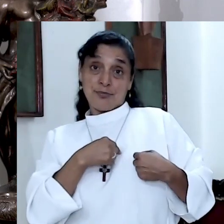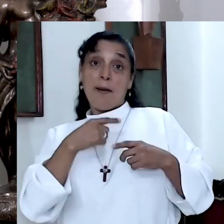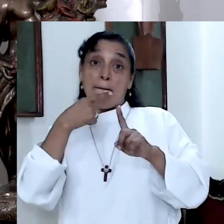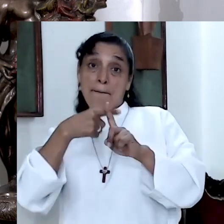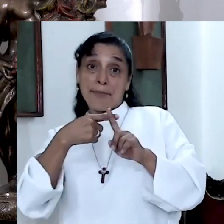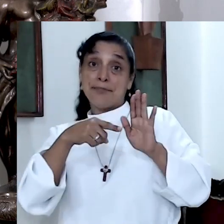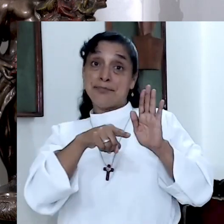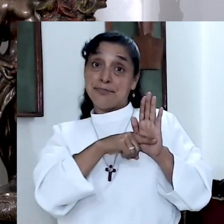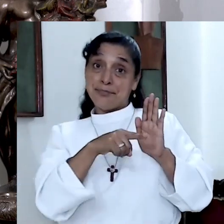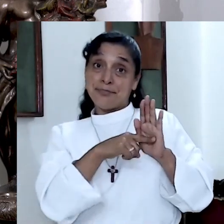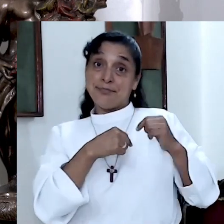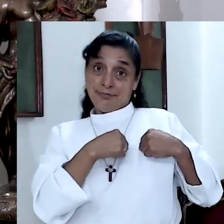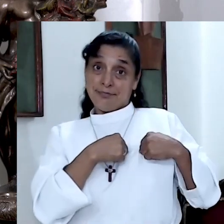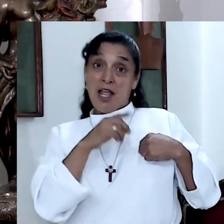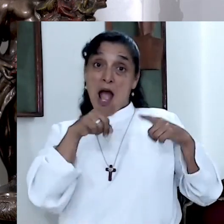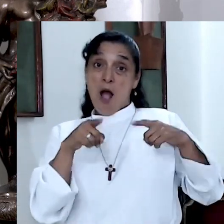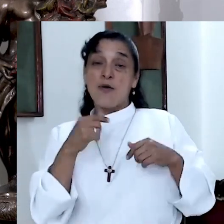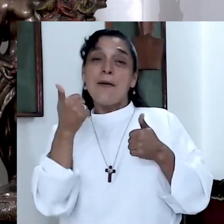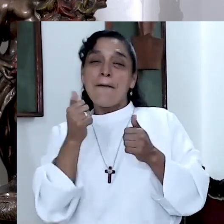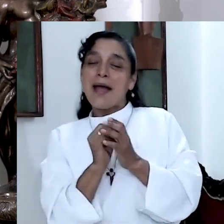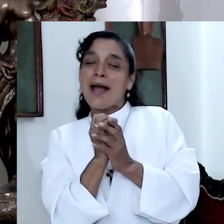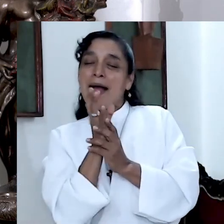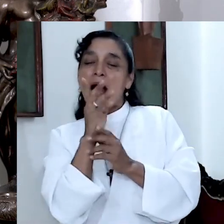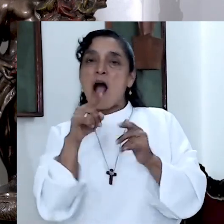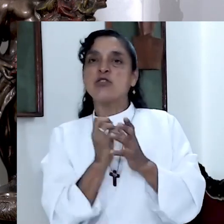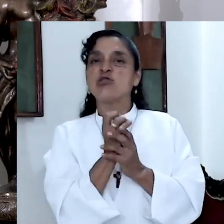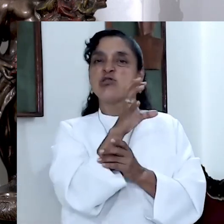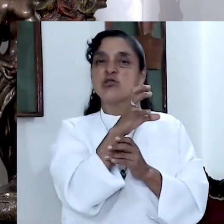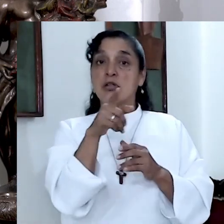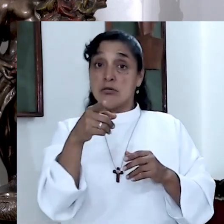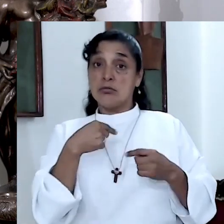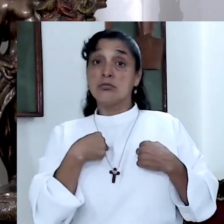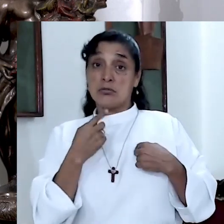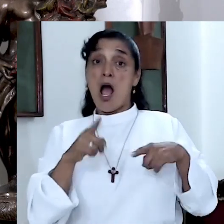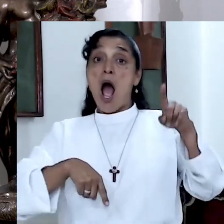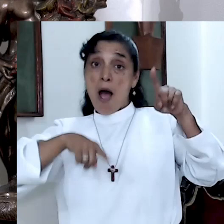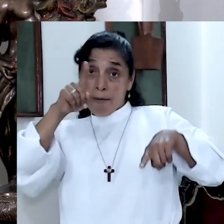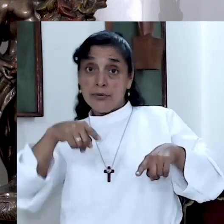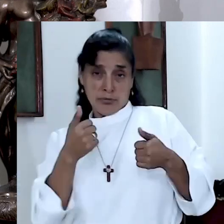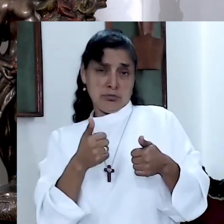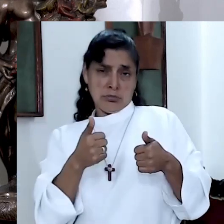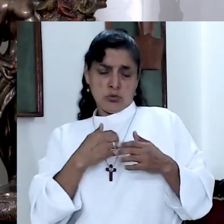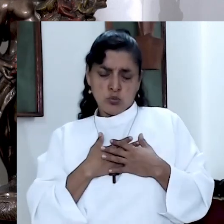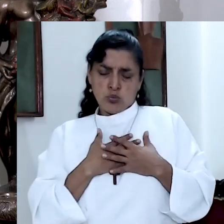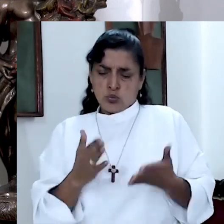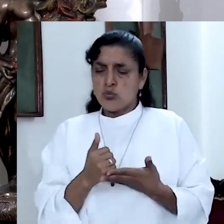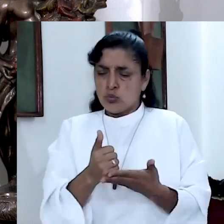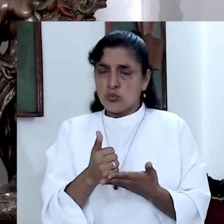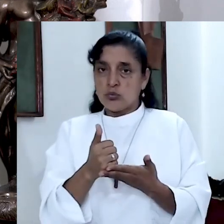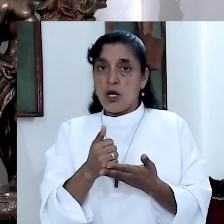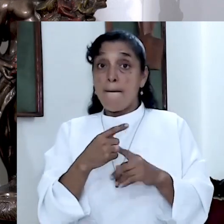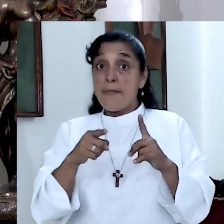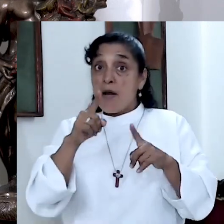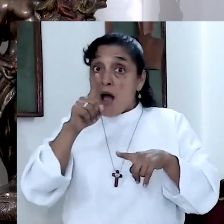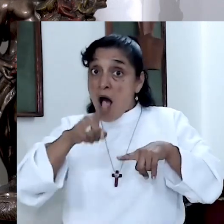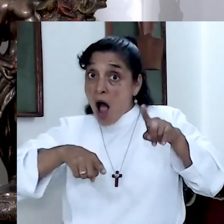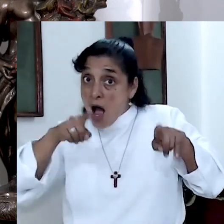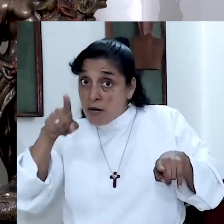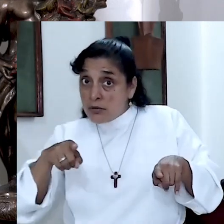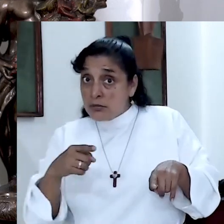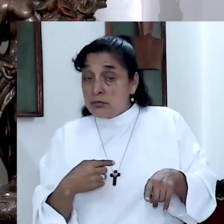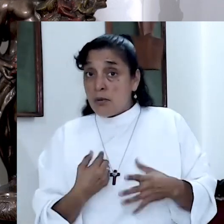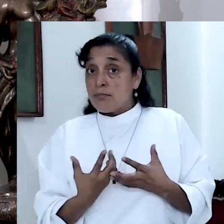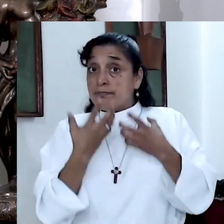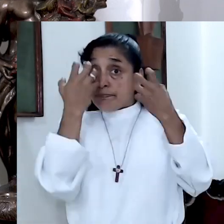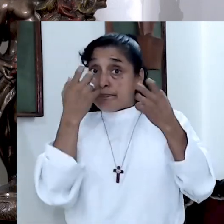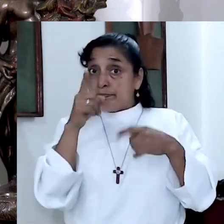Si no, cada uno examine su conciencia y va a descubrir, a veces somos buenos, somos generosos, queremos dar lo mejor, pero